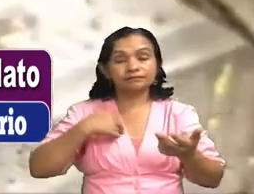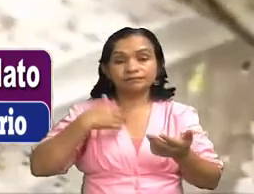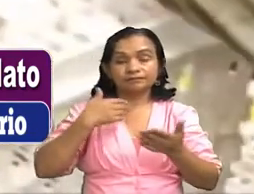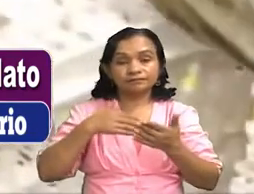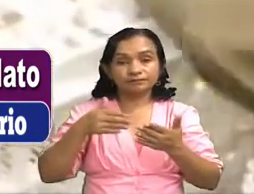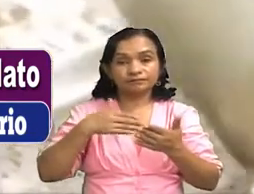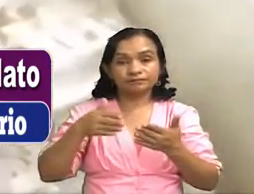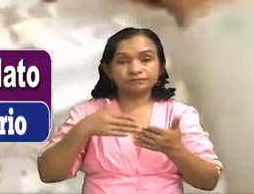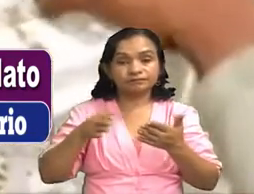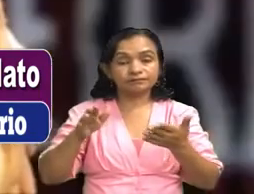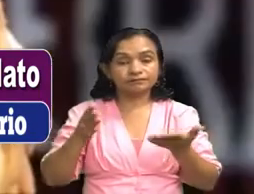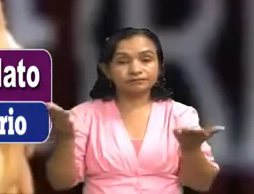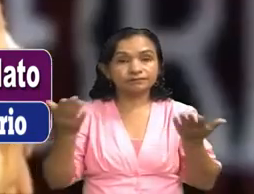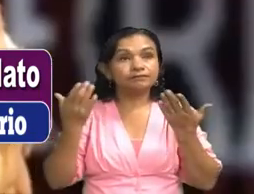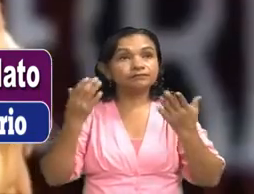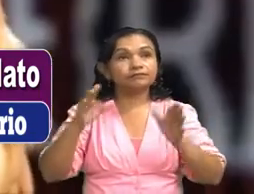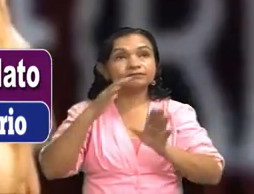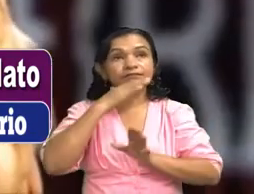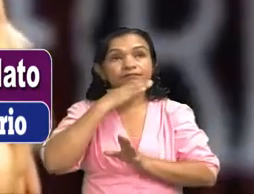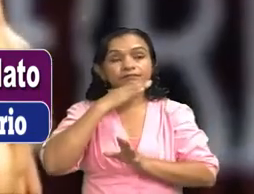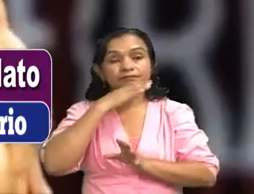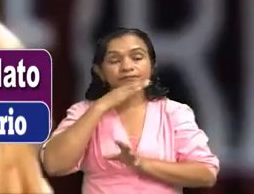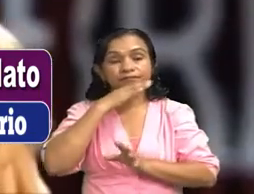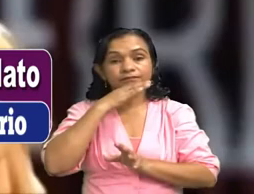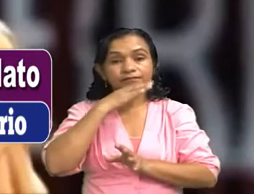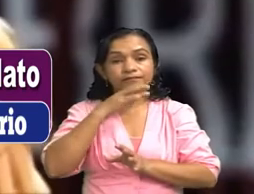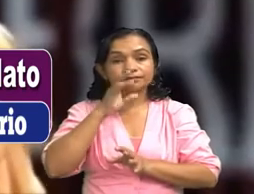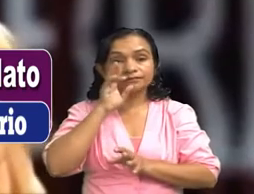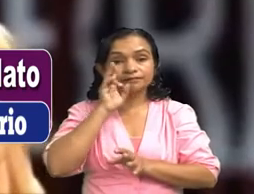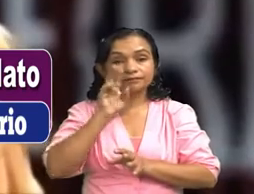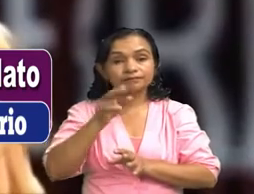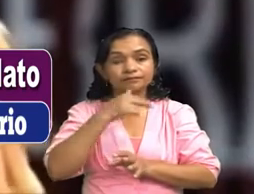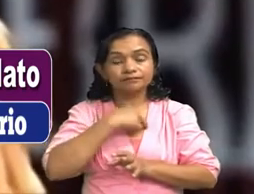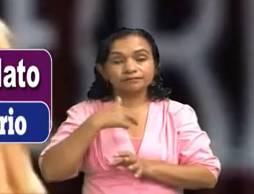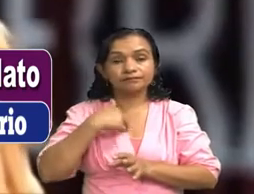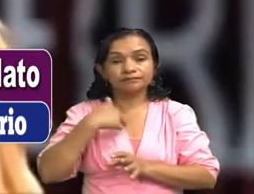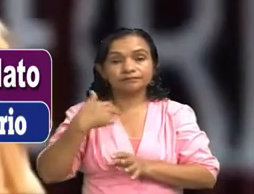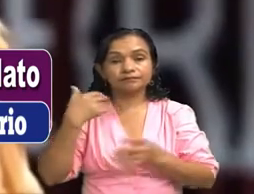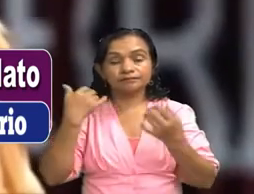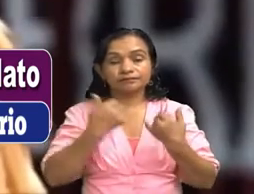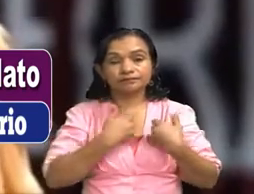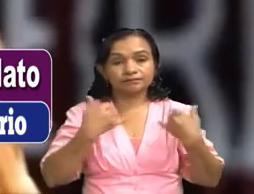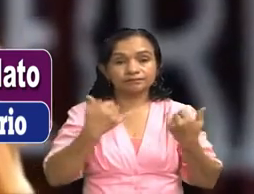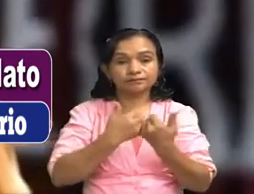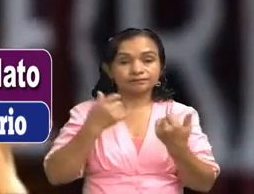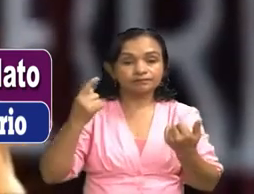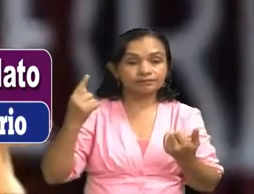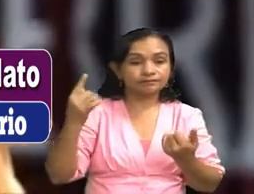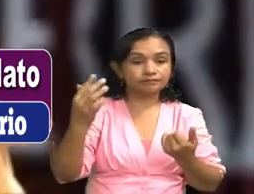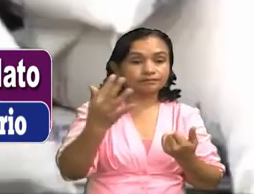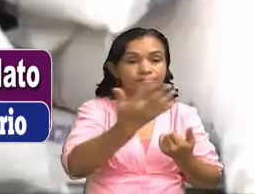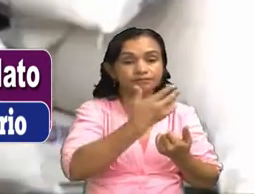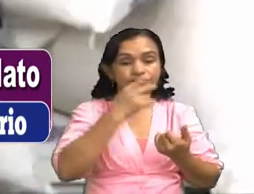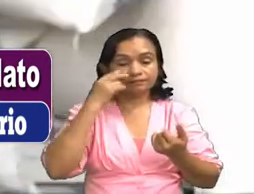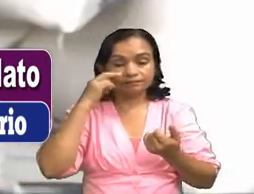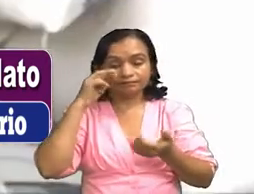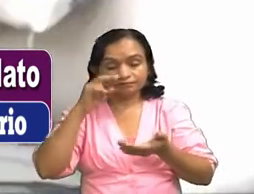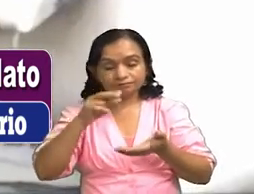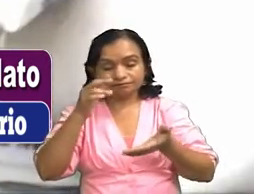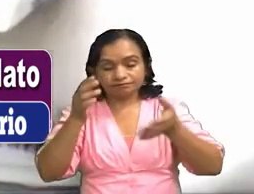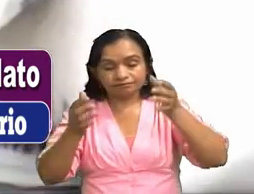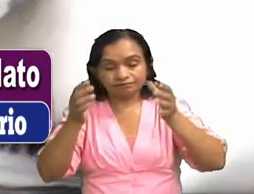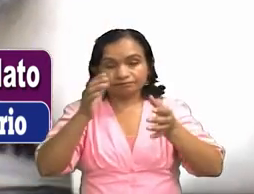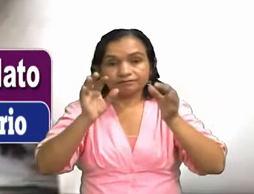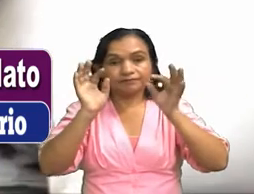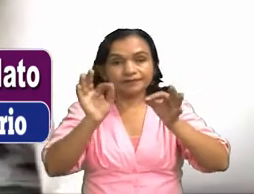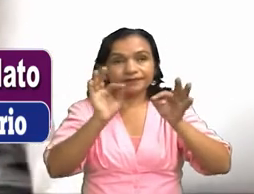pero claro, implica bastantes complejidades, entiendo. Complejidad, ¿verdad? Y a nosotros nos tocó como institución revisar que todas esas gallinas fueran aptas para la